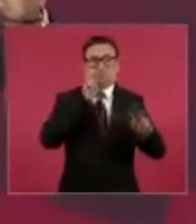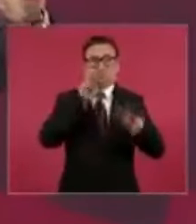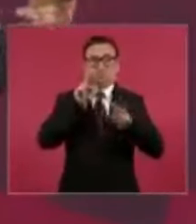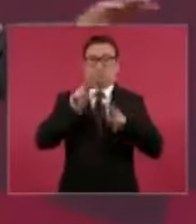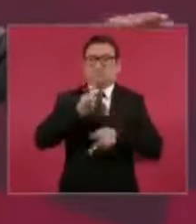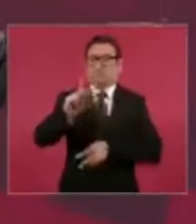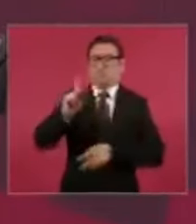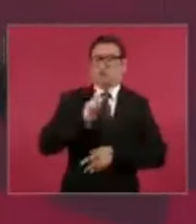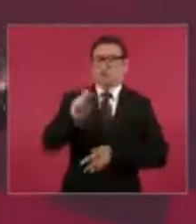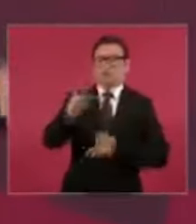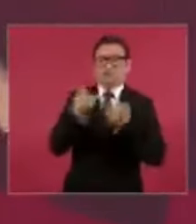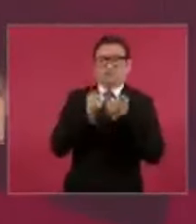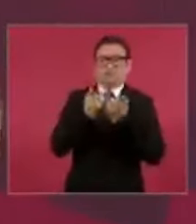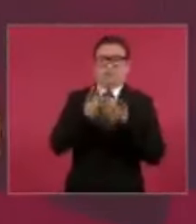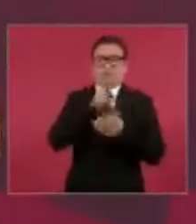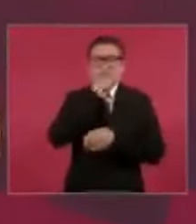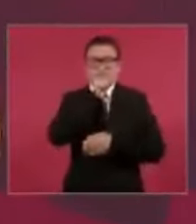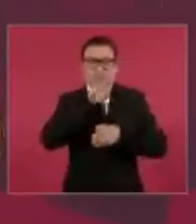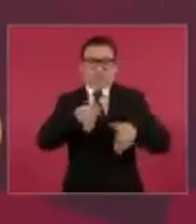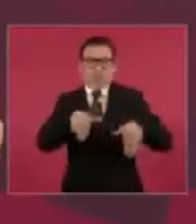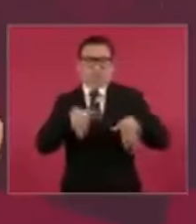porque